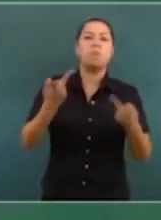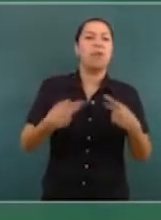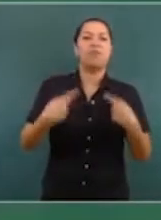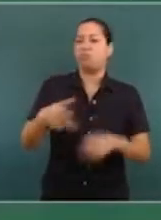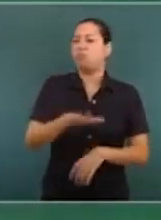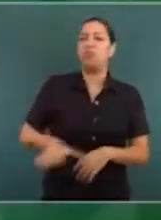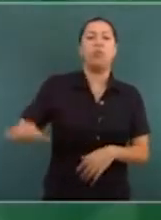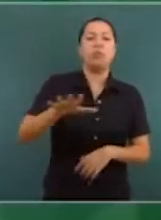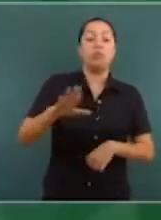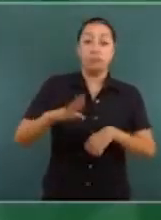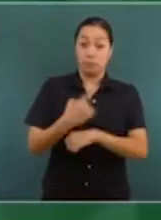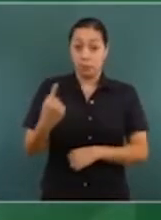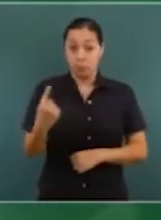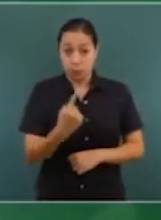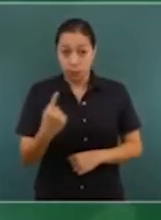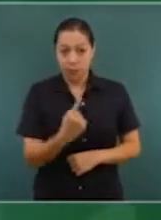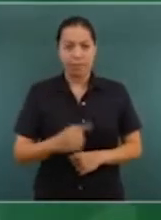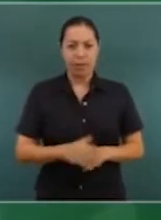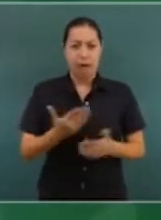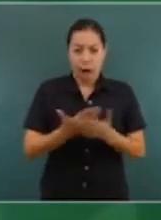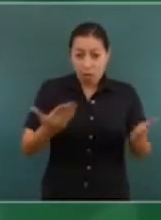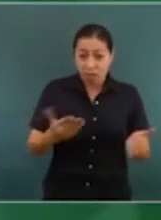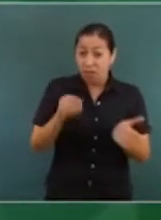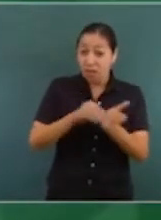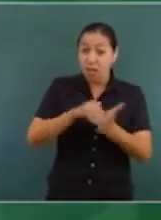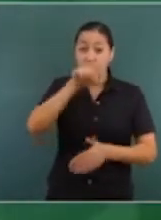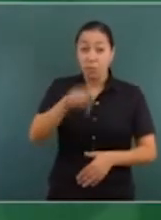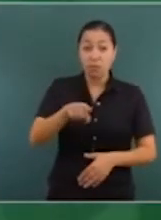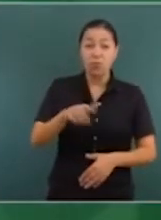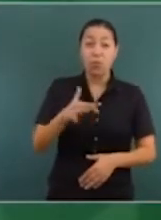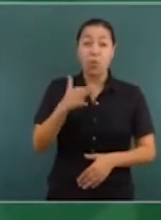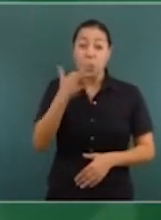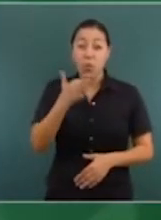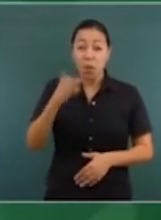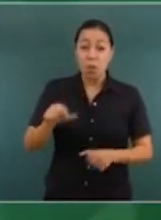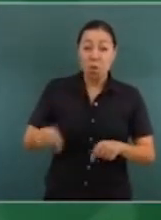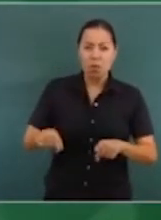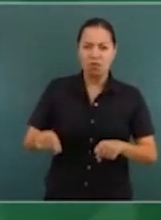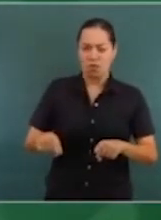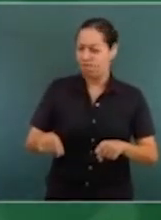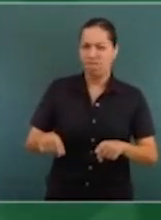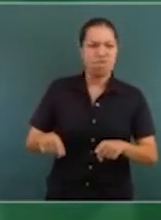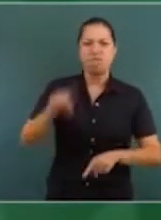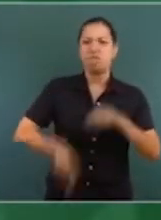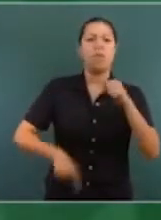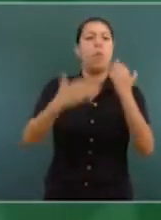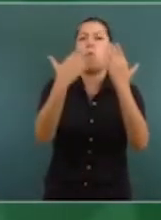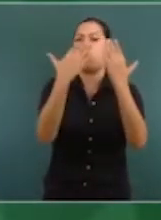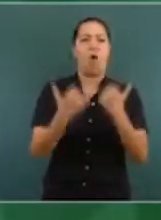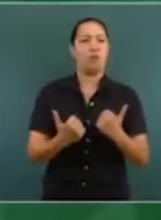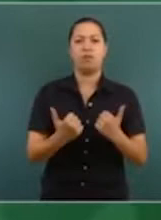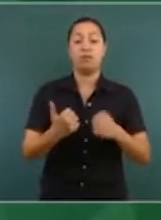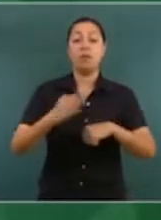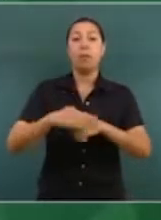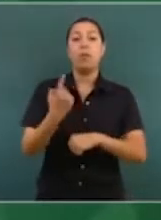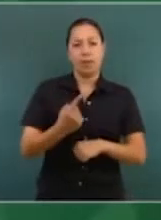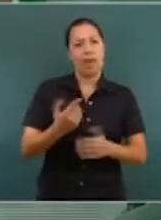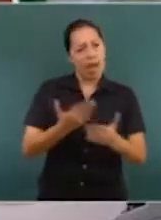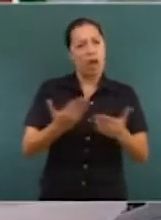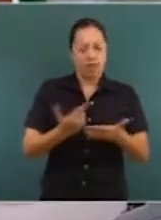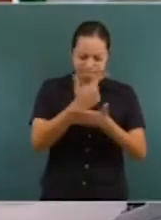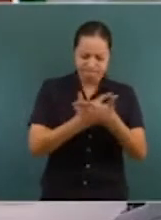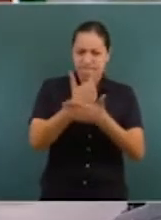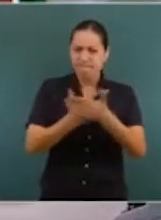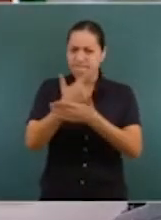porque no hay corrupción, porque estamos con finanzas públicas